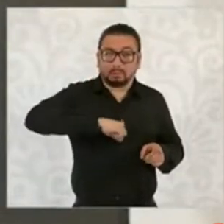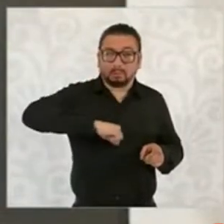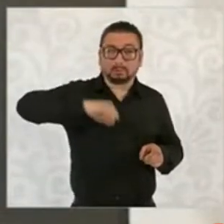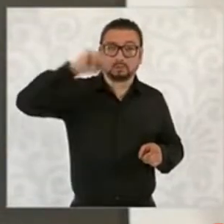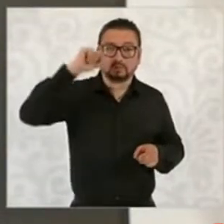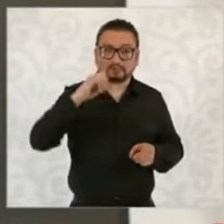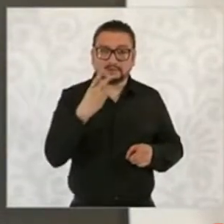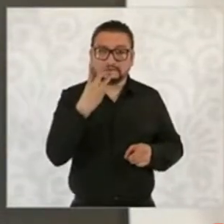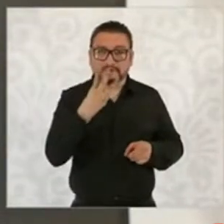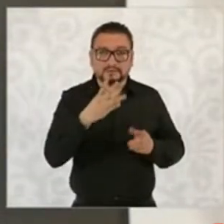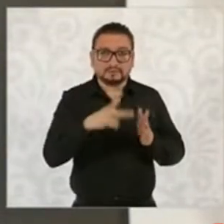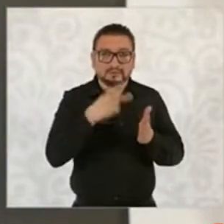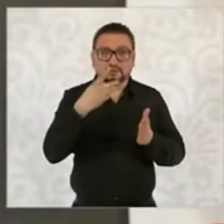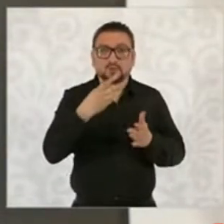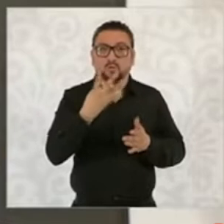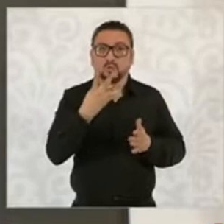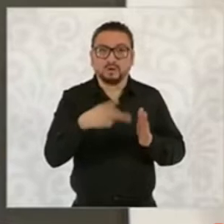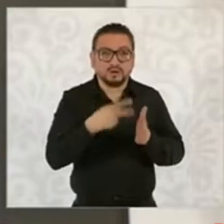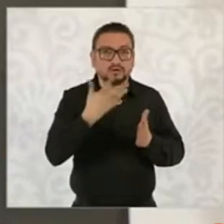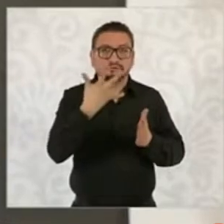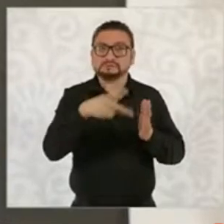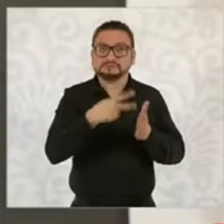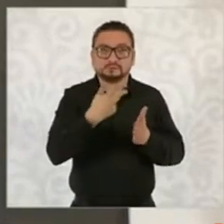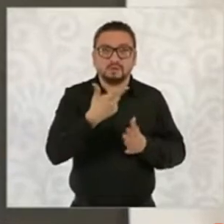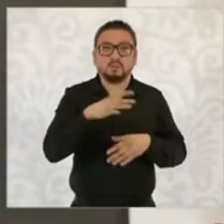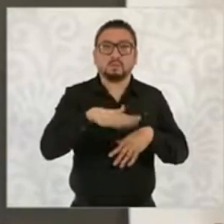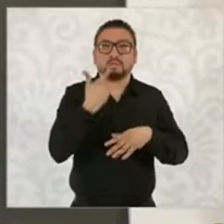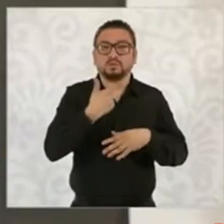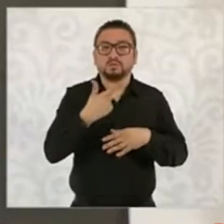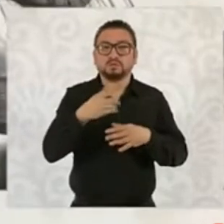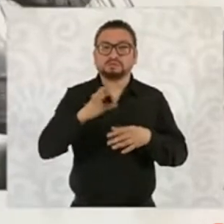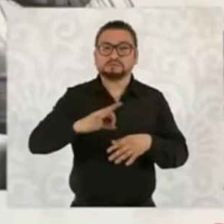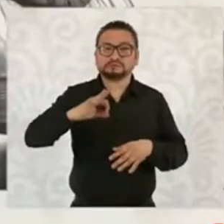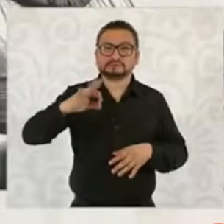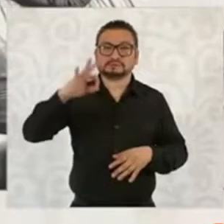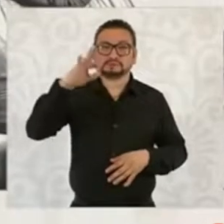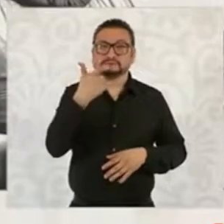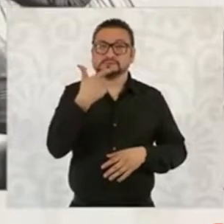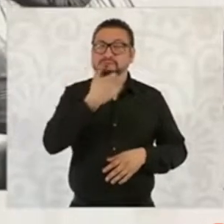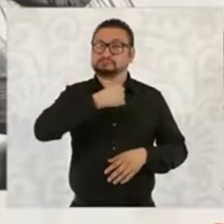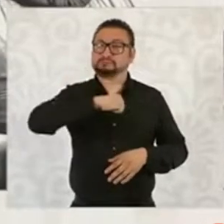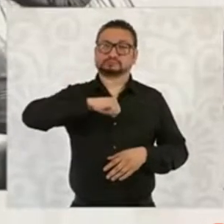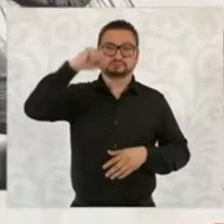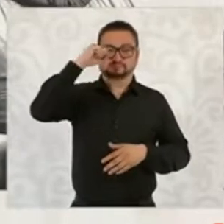quíntuple, por el incremento en las tasas de interés,